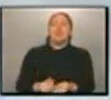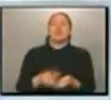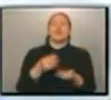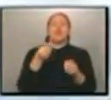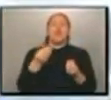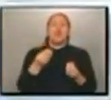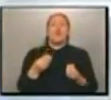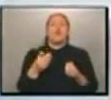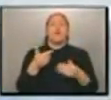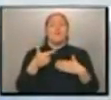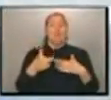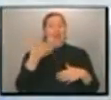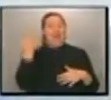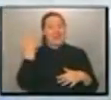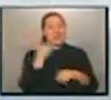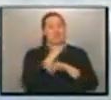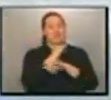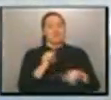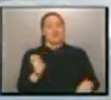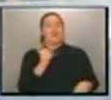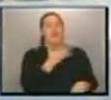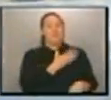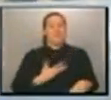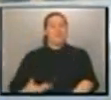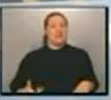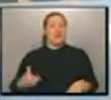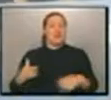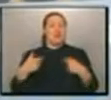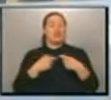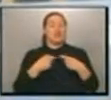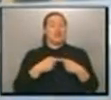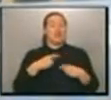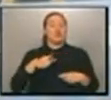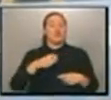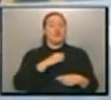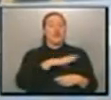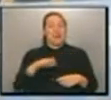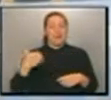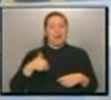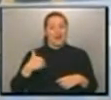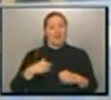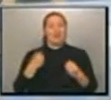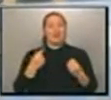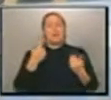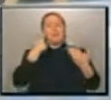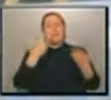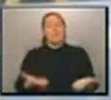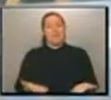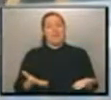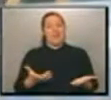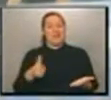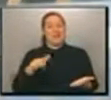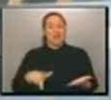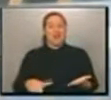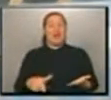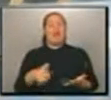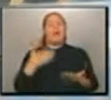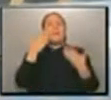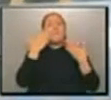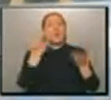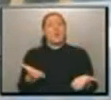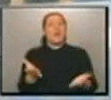esta cifra la dio a conocer ayer el presidente de la Sociedad Rural Argentina, Luis Miguel Echeveire, en lo que fue la presentación de lo que va a ser la conocida ganadera, la muestra,